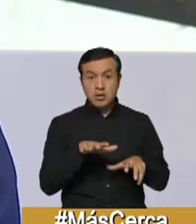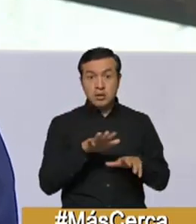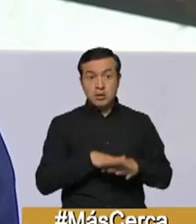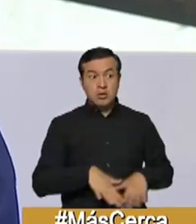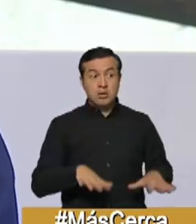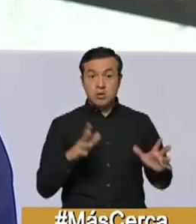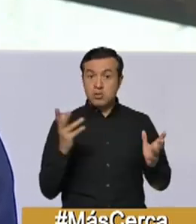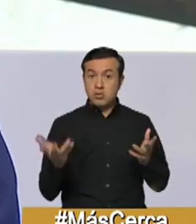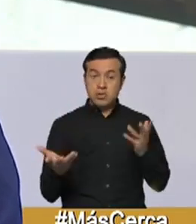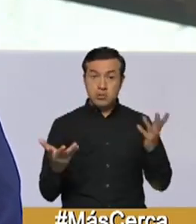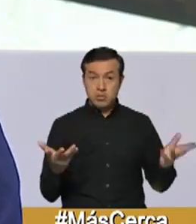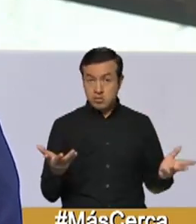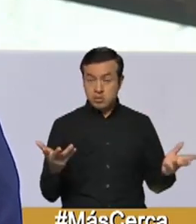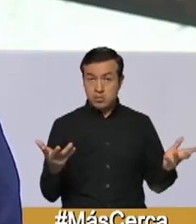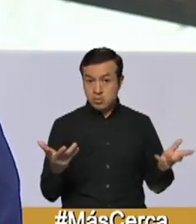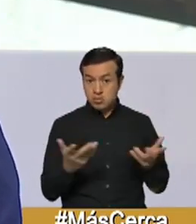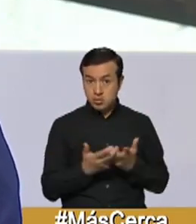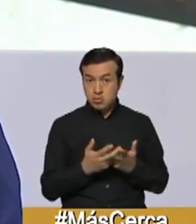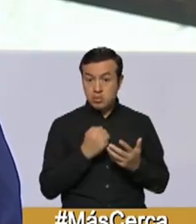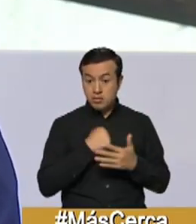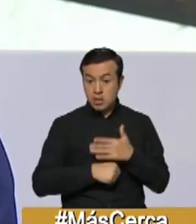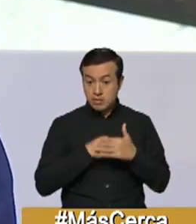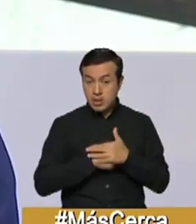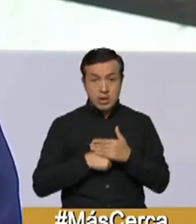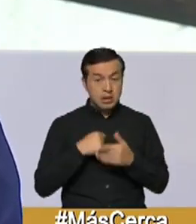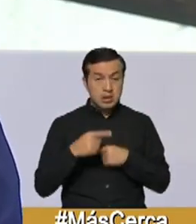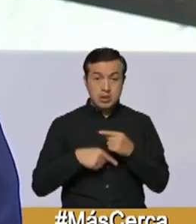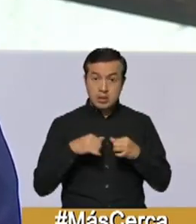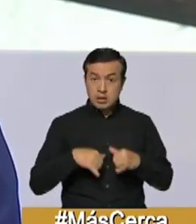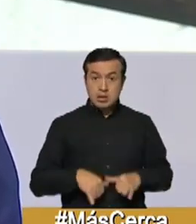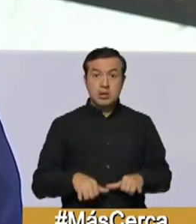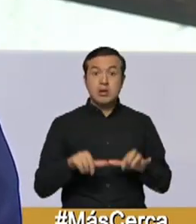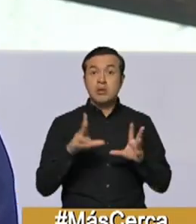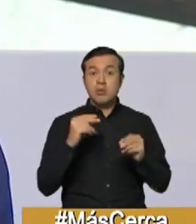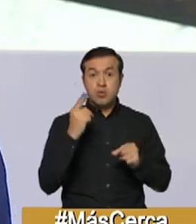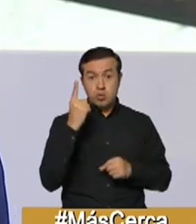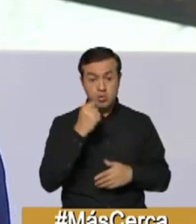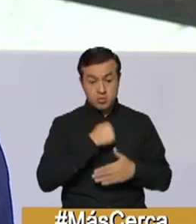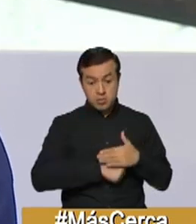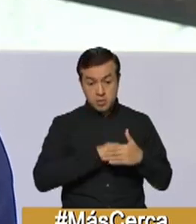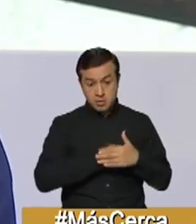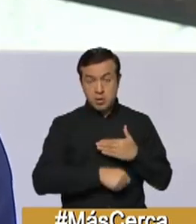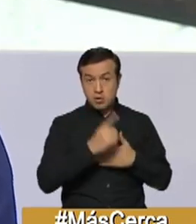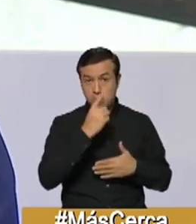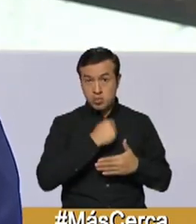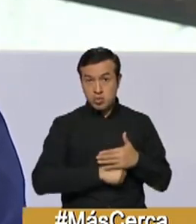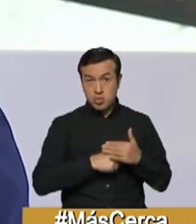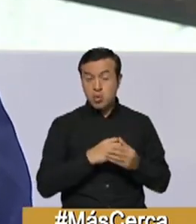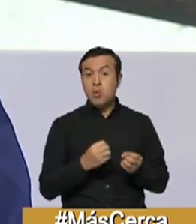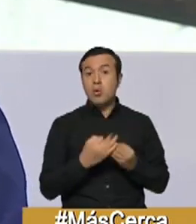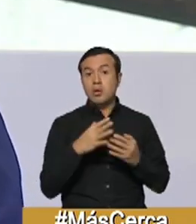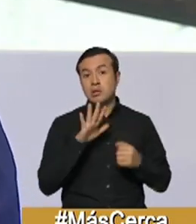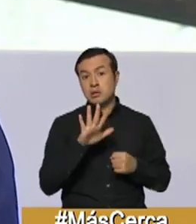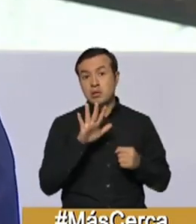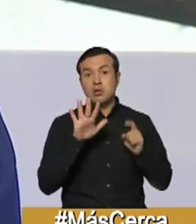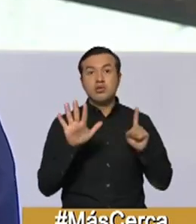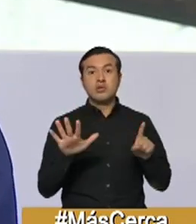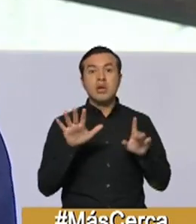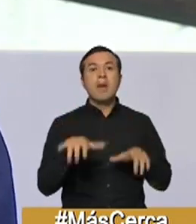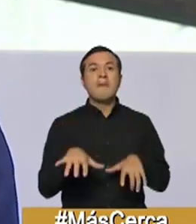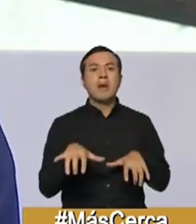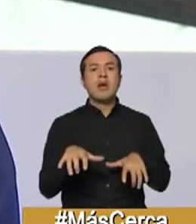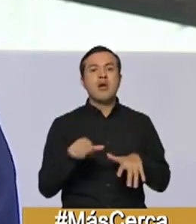cruzas y se preñan continuamente, generalmente por cada parto promedio tienen entre 5 y 6